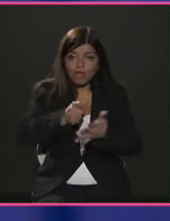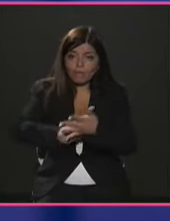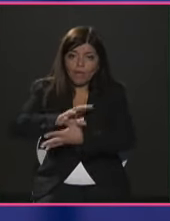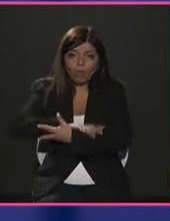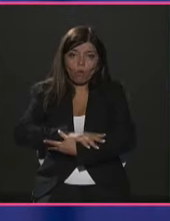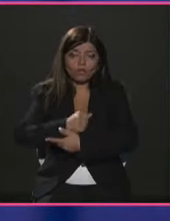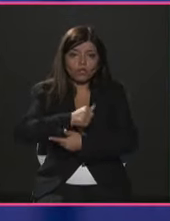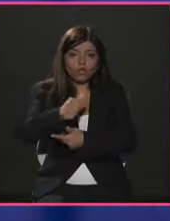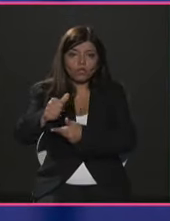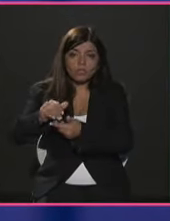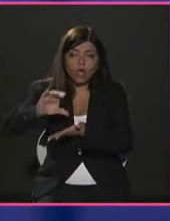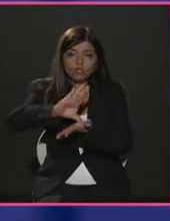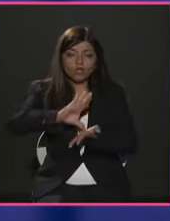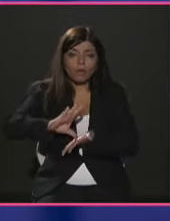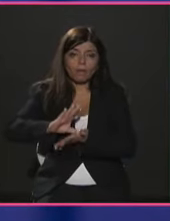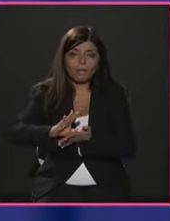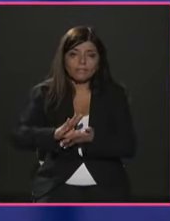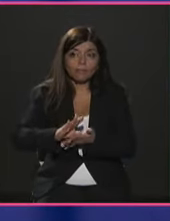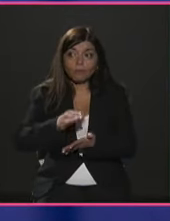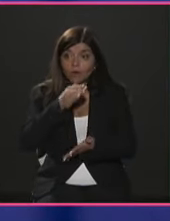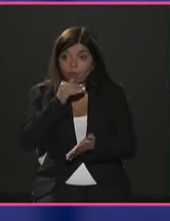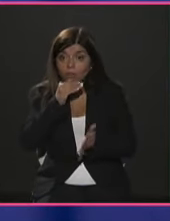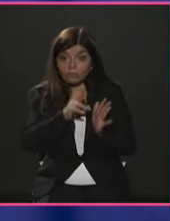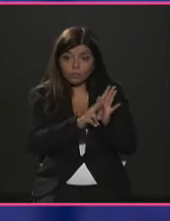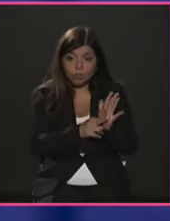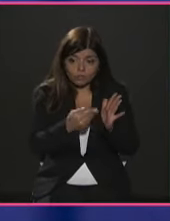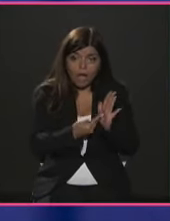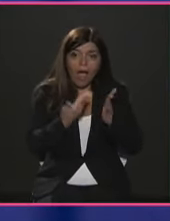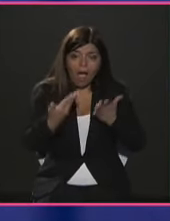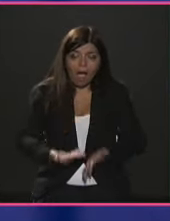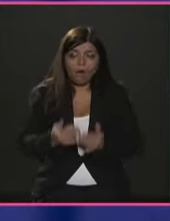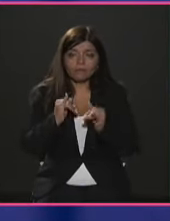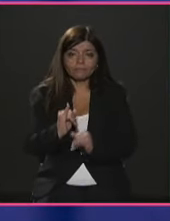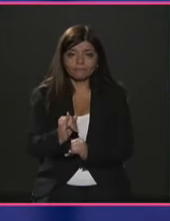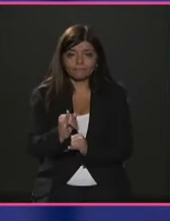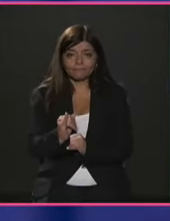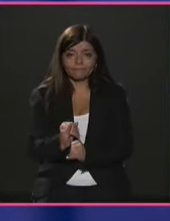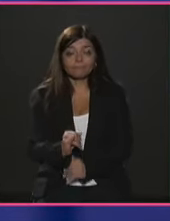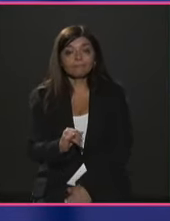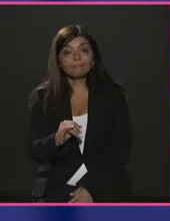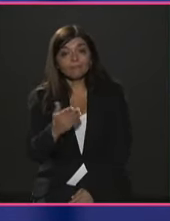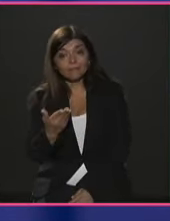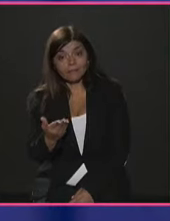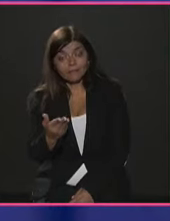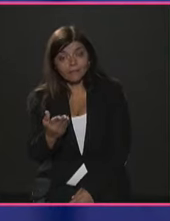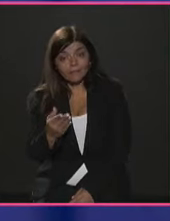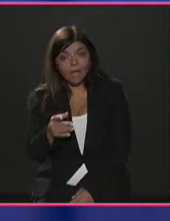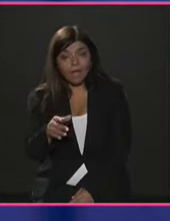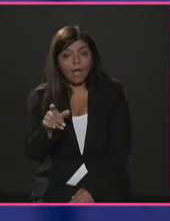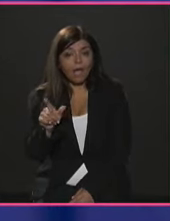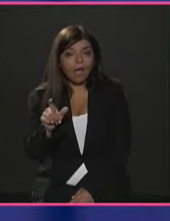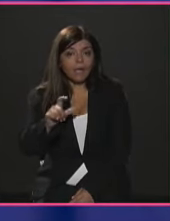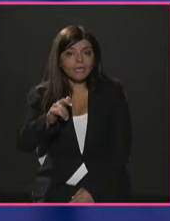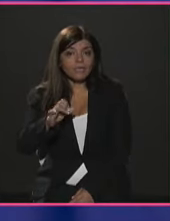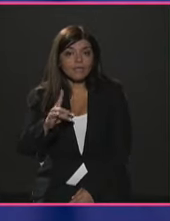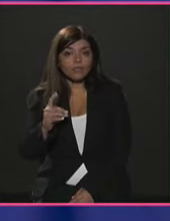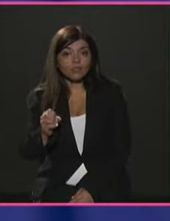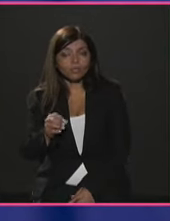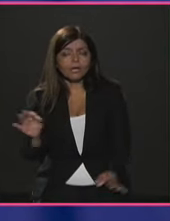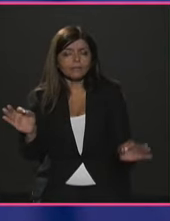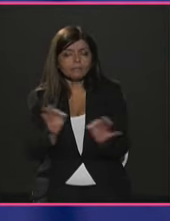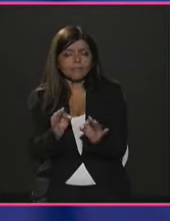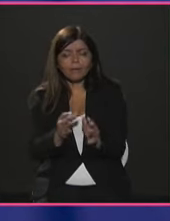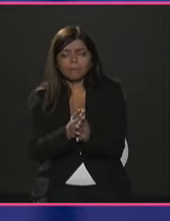en las que no existe una regulación similar guido guido explica muy bien el gran impacto que la Inteligencia